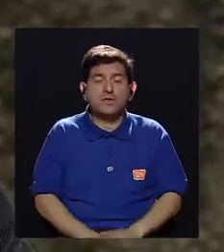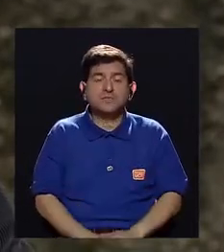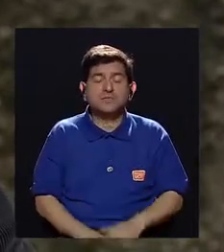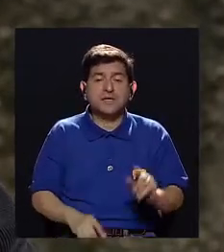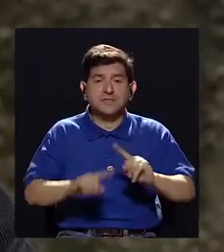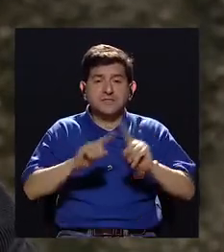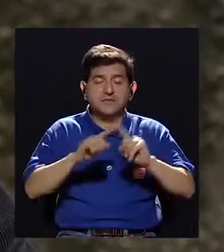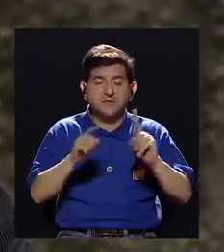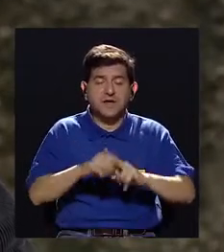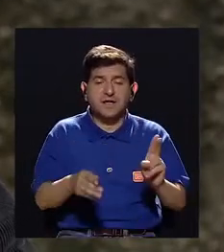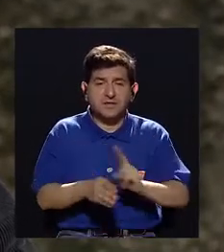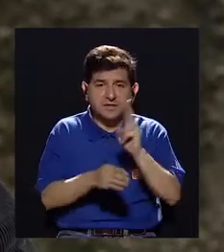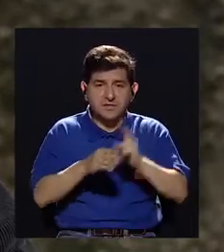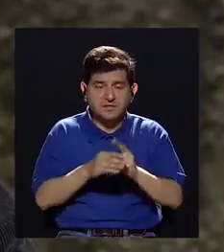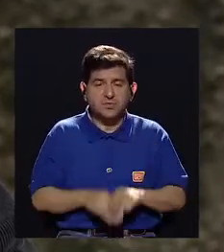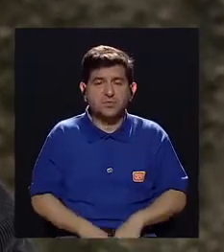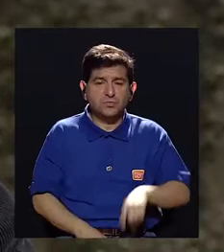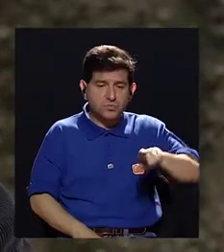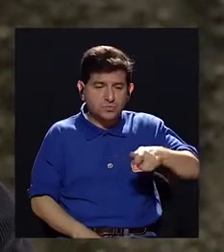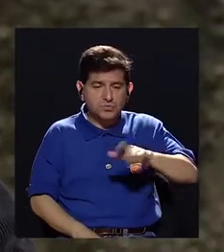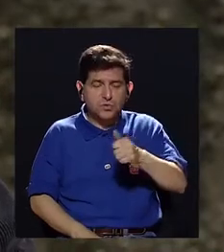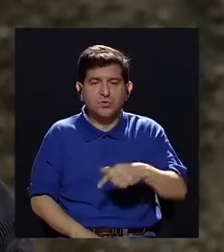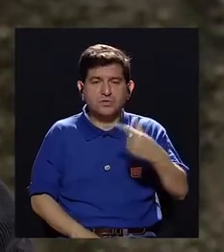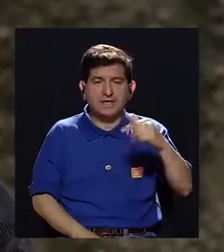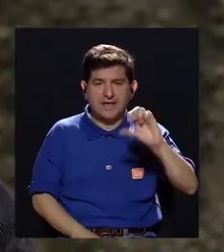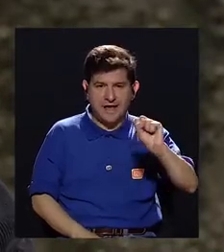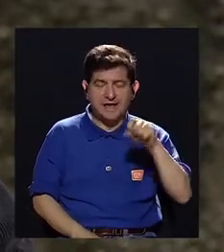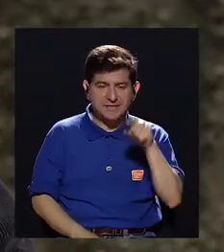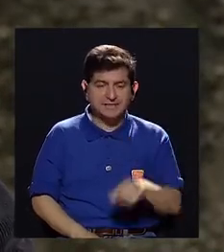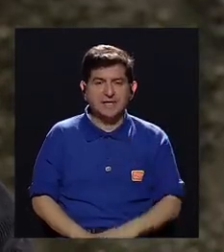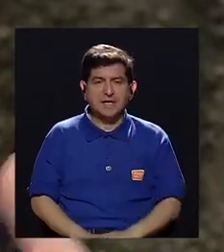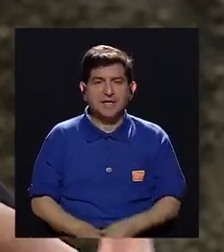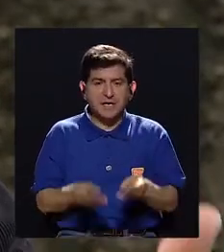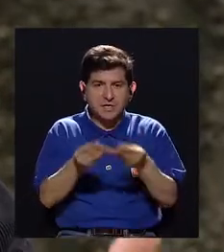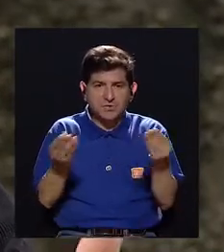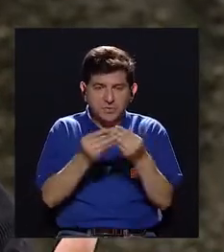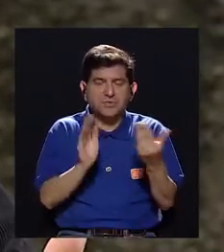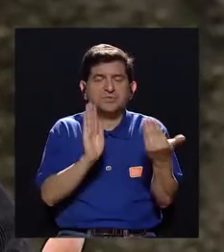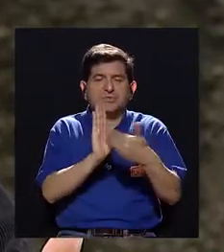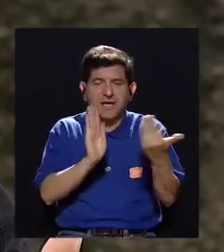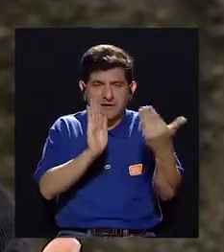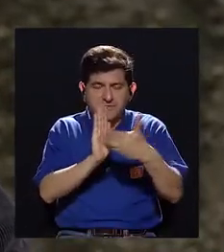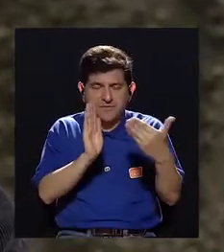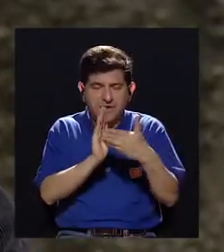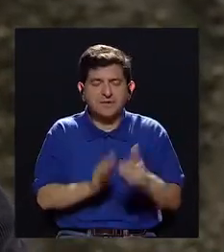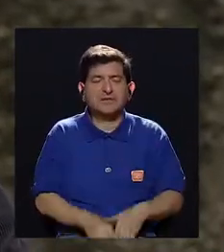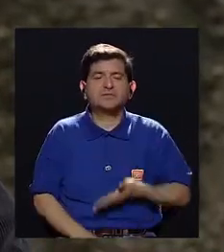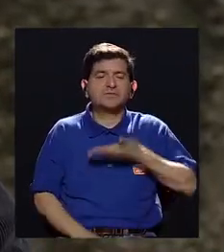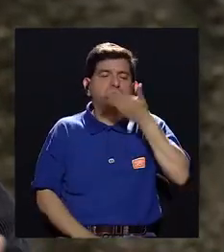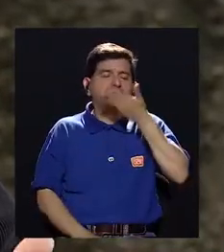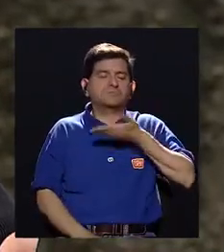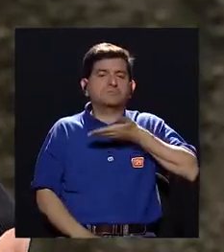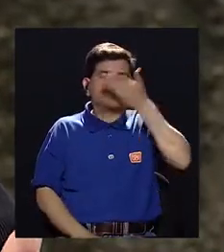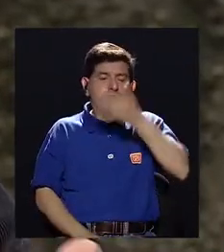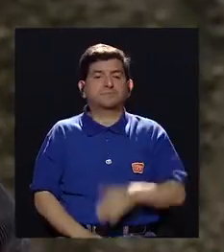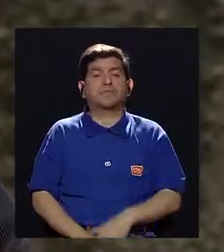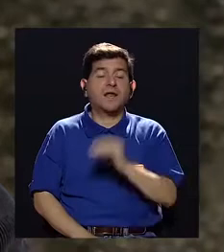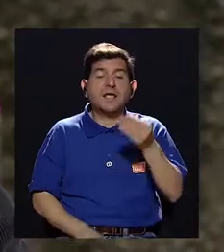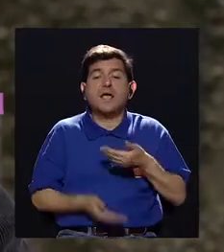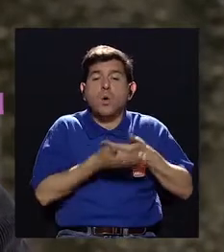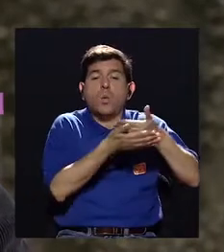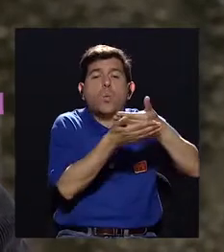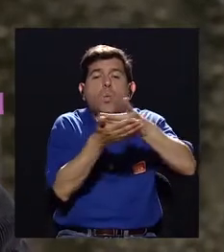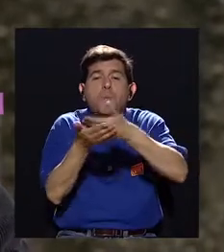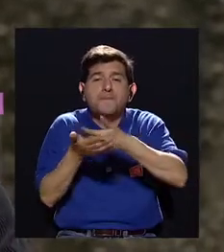de queroseno y esto, esos producen un gas que tiende a irritar las vías respiratorias. Y después